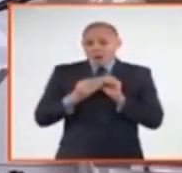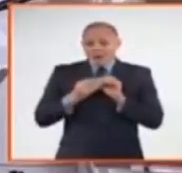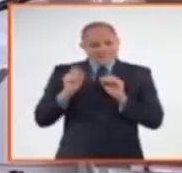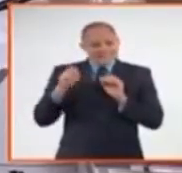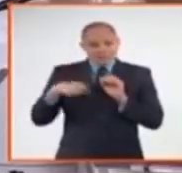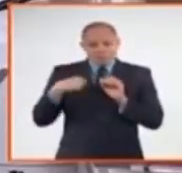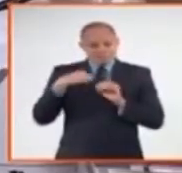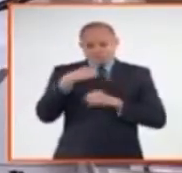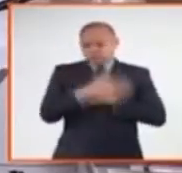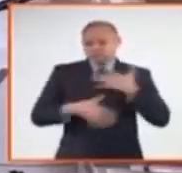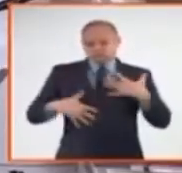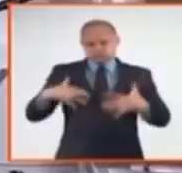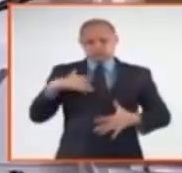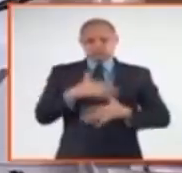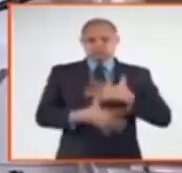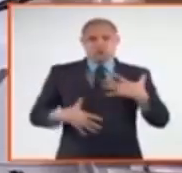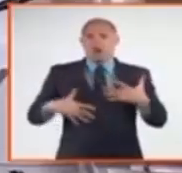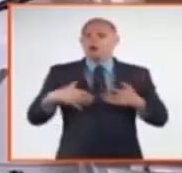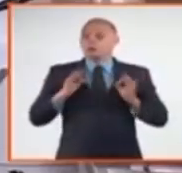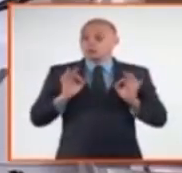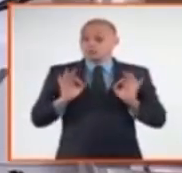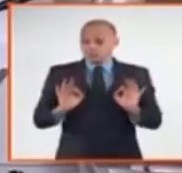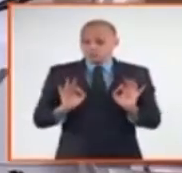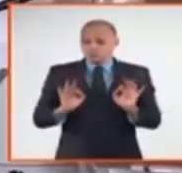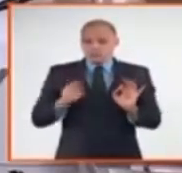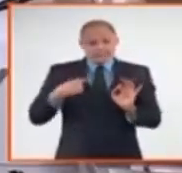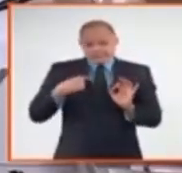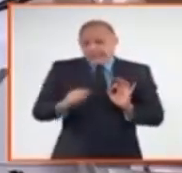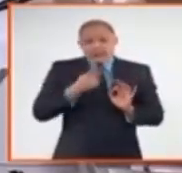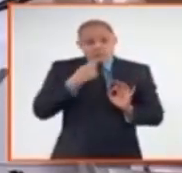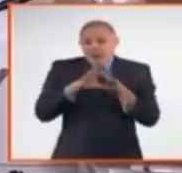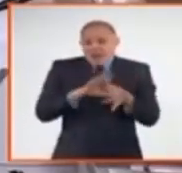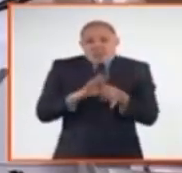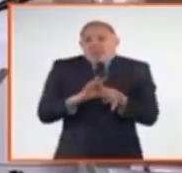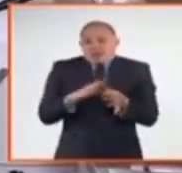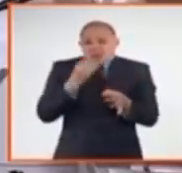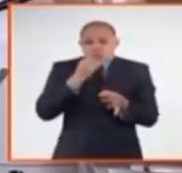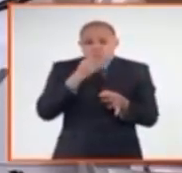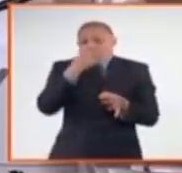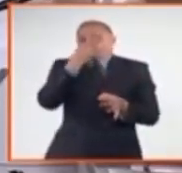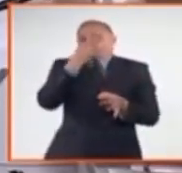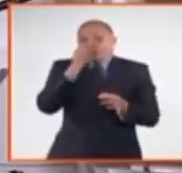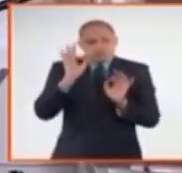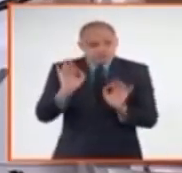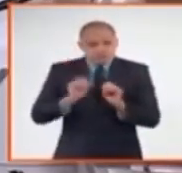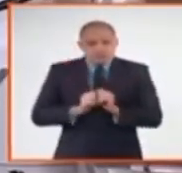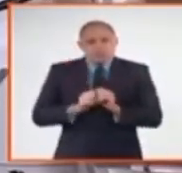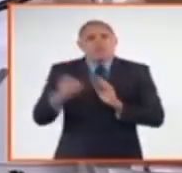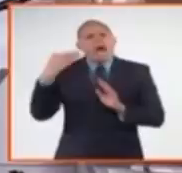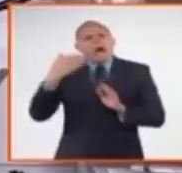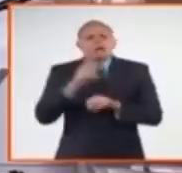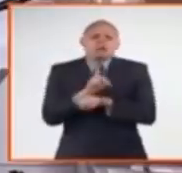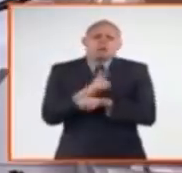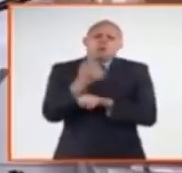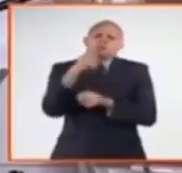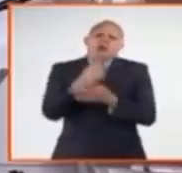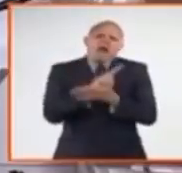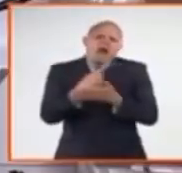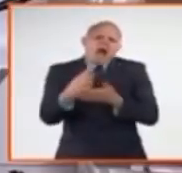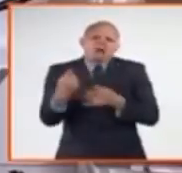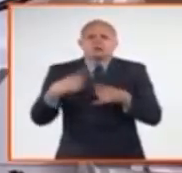consecuencia en las pasó a la gravedad de las personas que son infectadas con este virus hay otras características que se menciona un poco